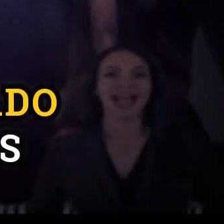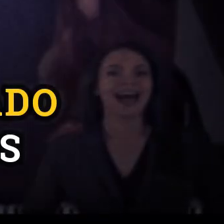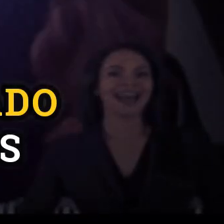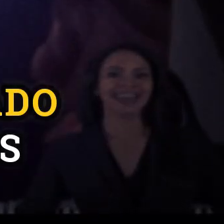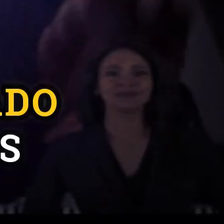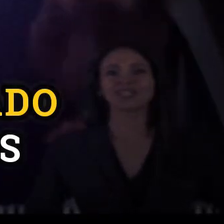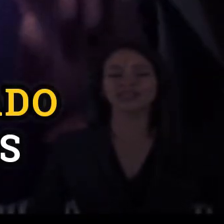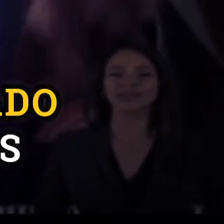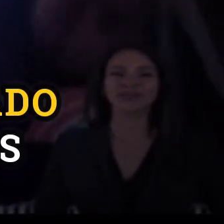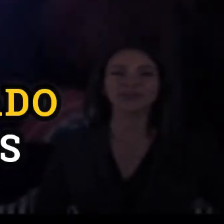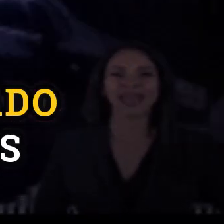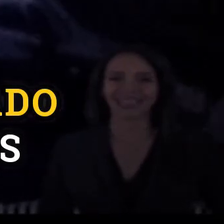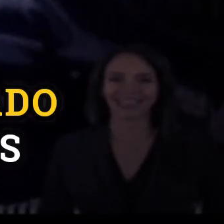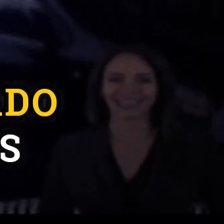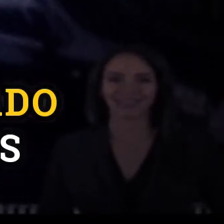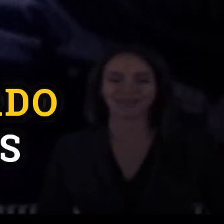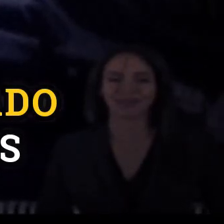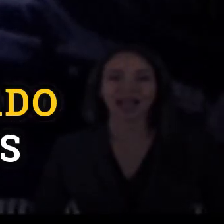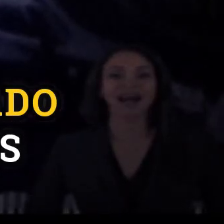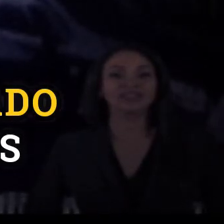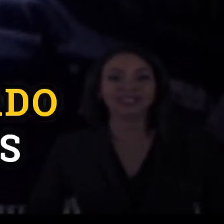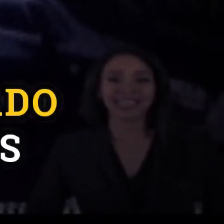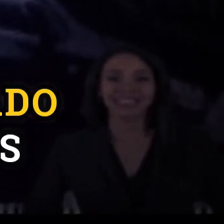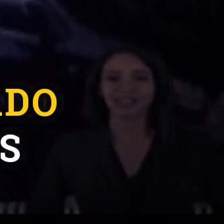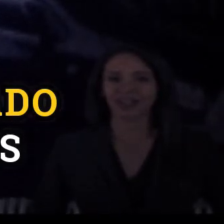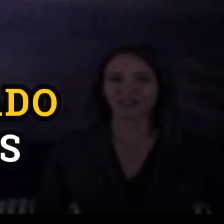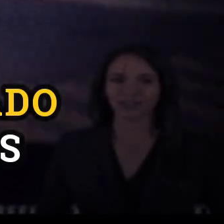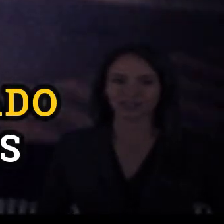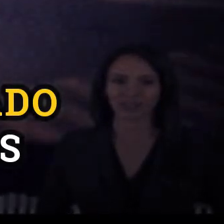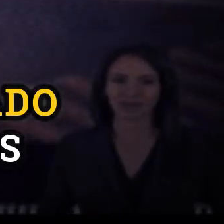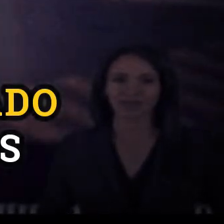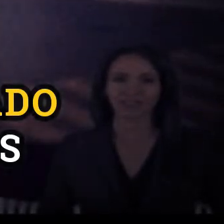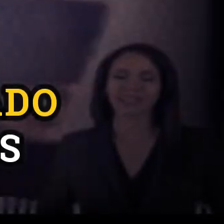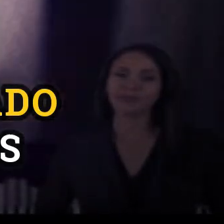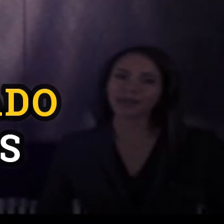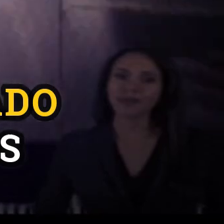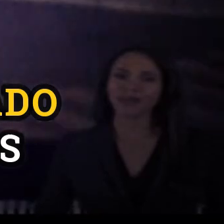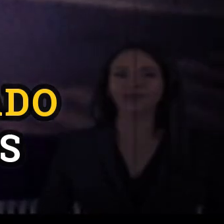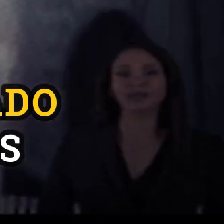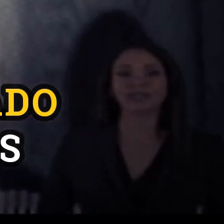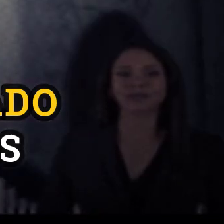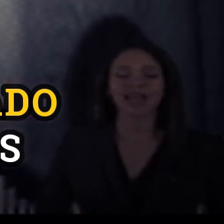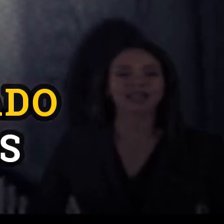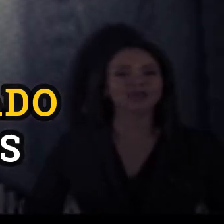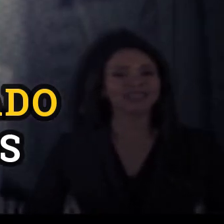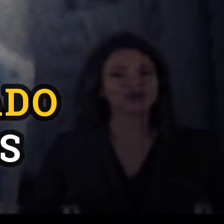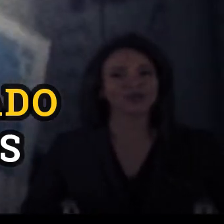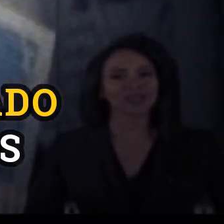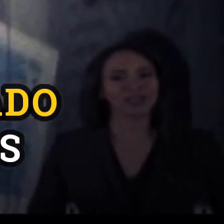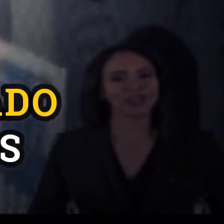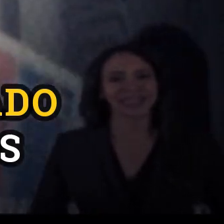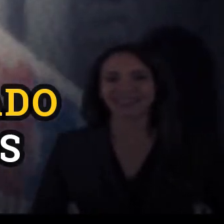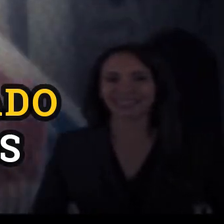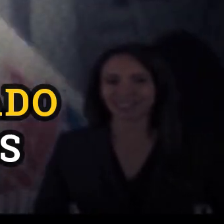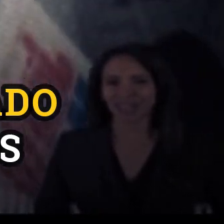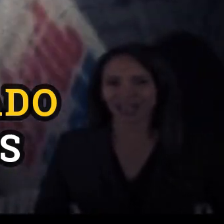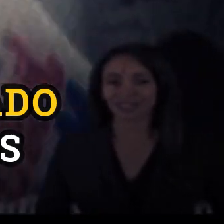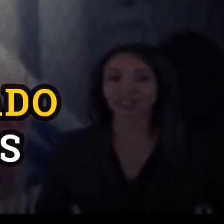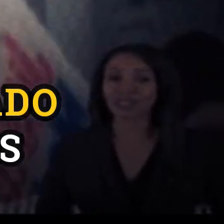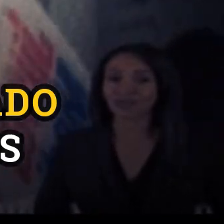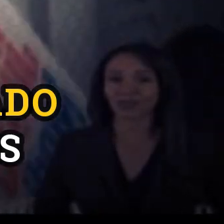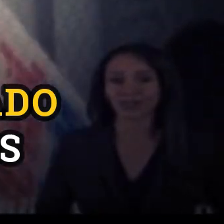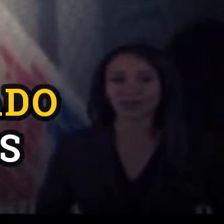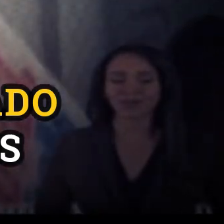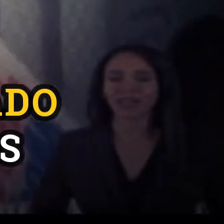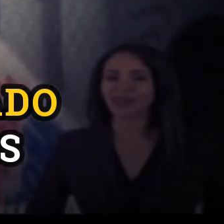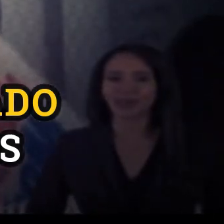descarados descarados porque es legal escuchen Cómo responden escuchen porque eso es indignante más indignante todavía pero seguro lo tienen todos los altos funcionarios y